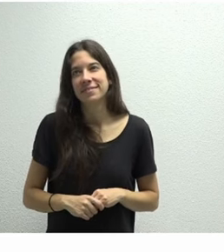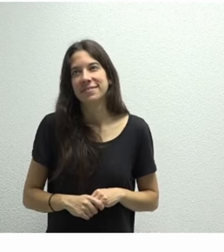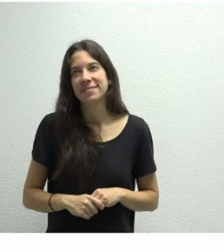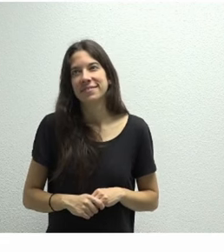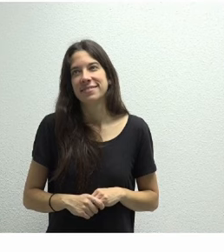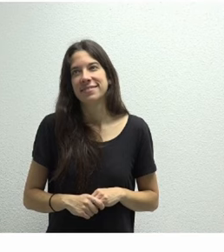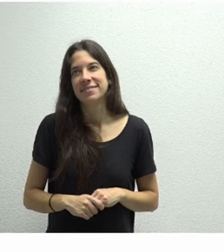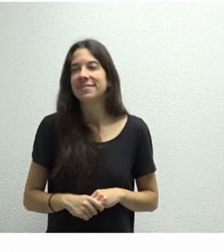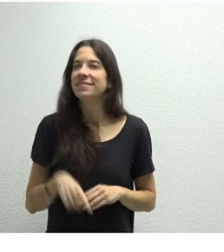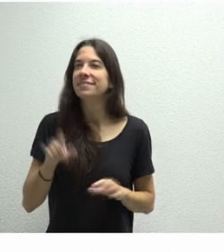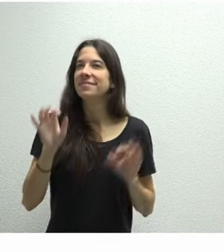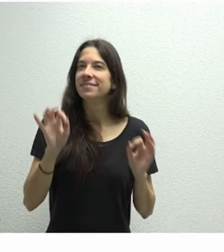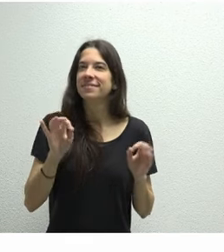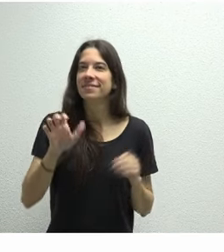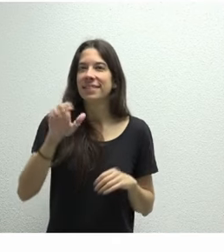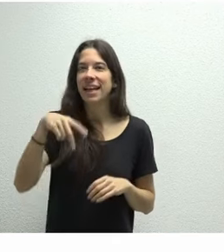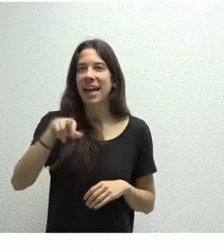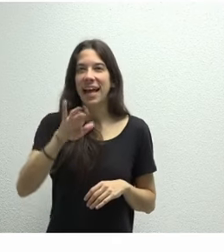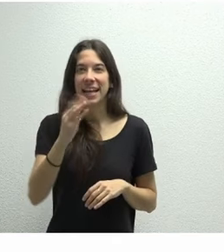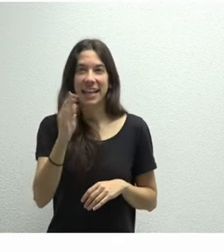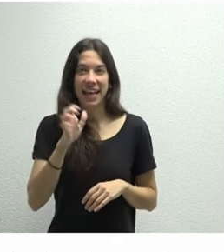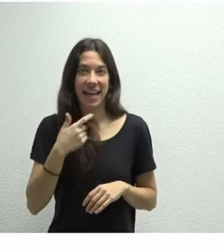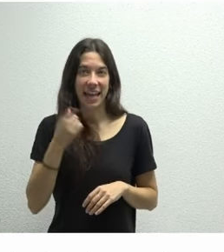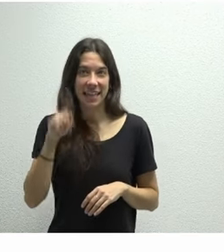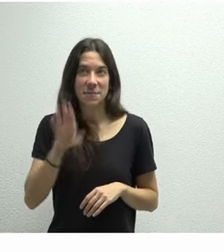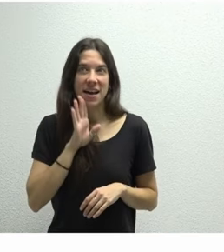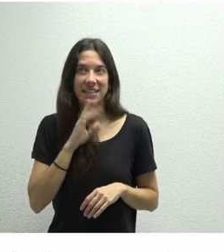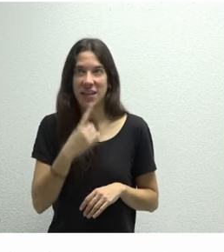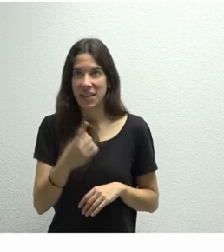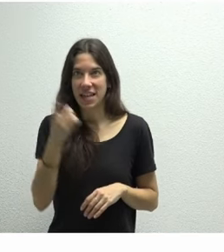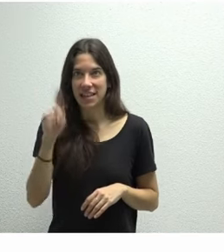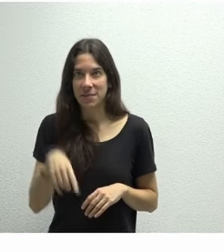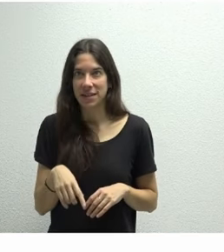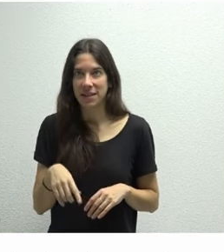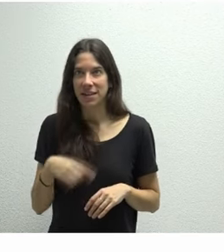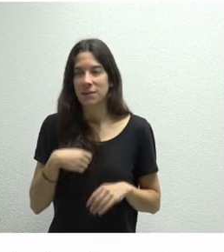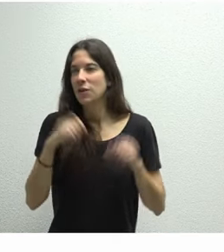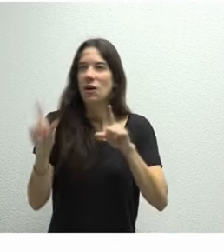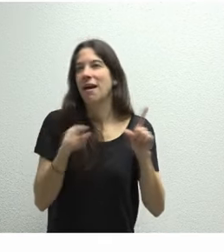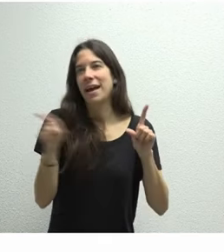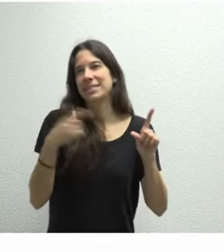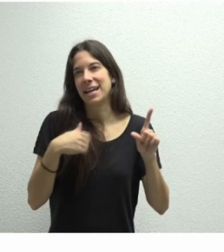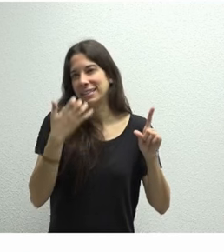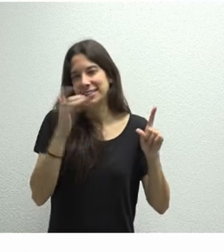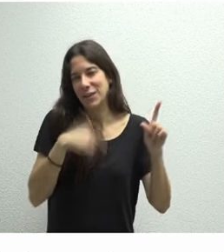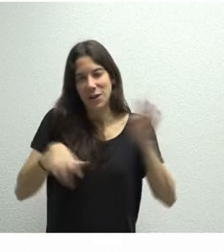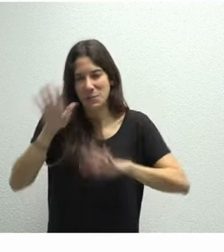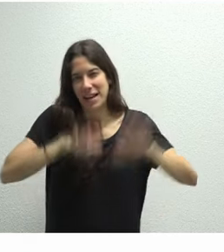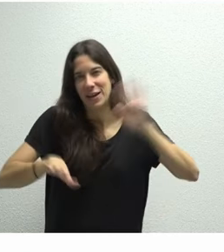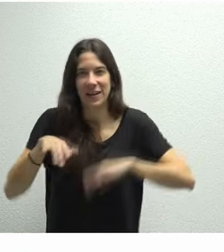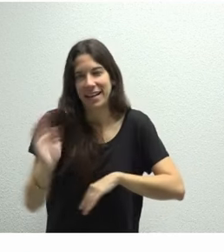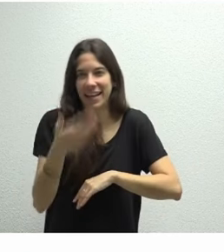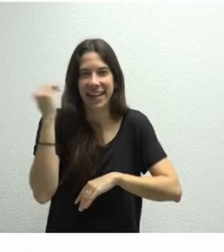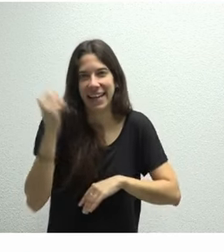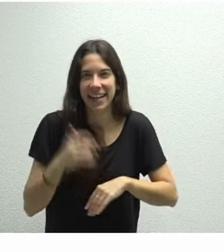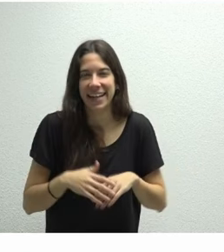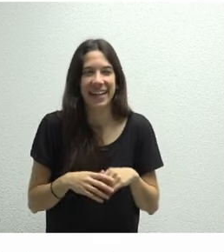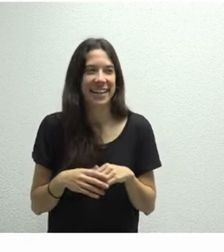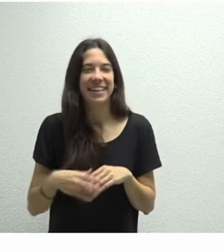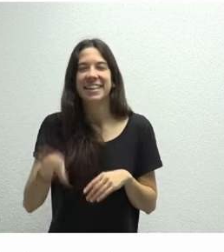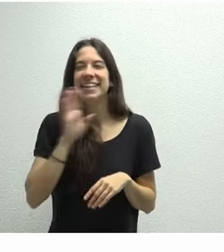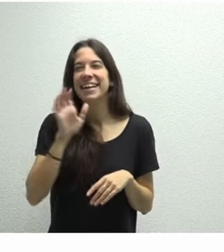perdón Enrique no decía ya saco esta porque si no me rioo no me río decía